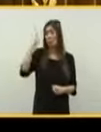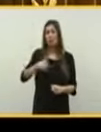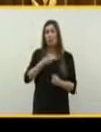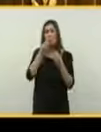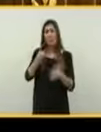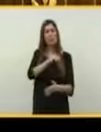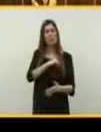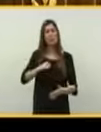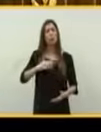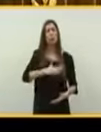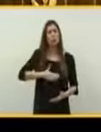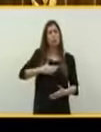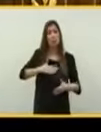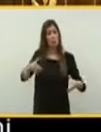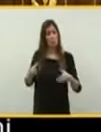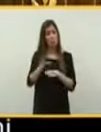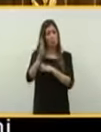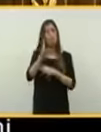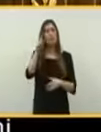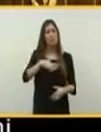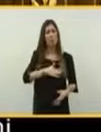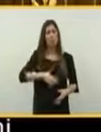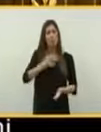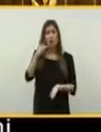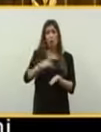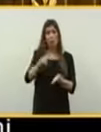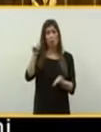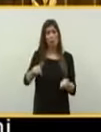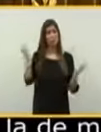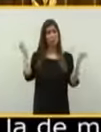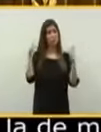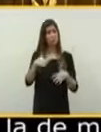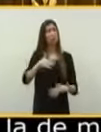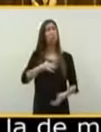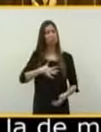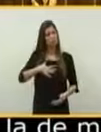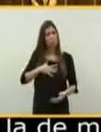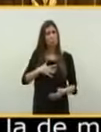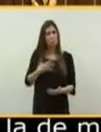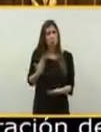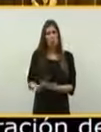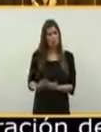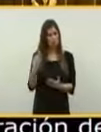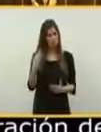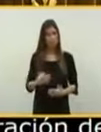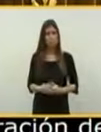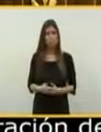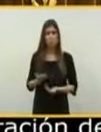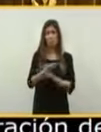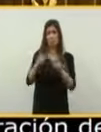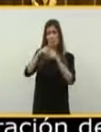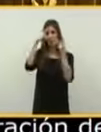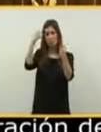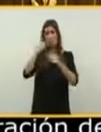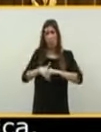también la de mi grupo parlamentario por la celebración de este pleno y por lo que ello significa. Las instituciones democráticas de nuestro